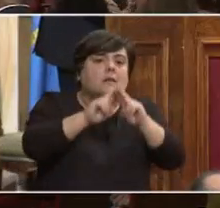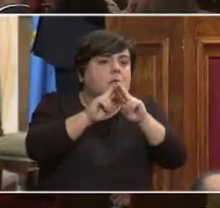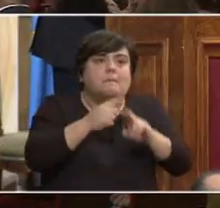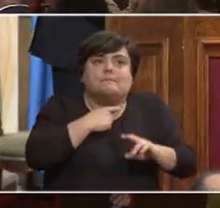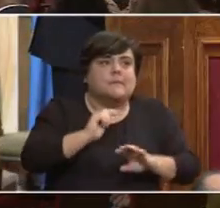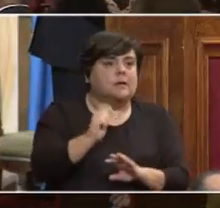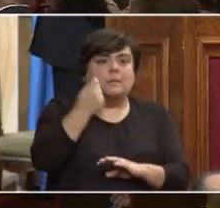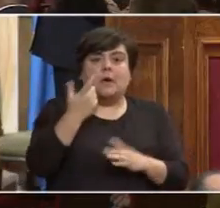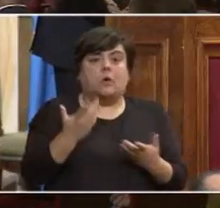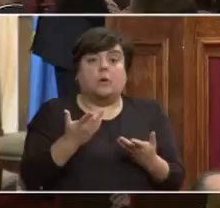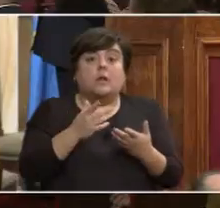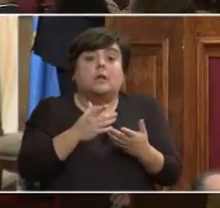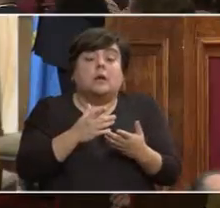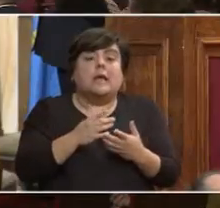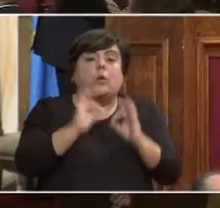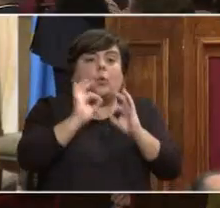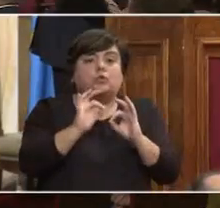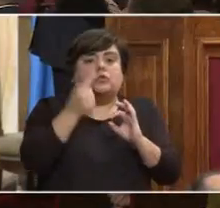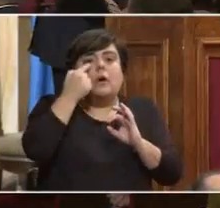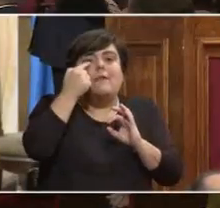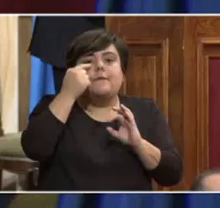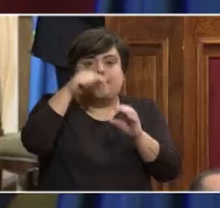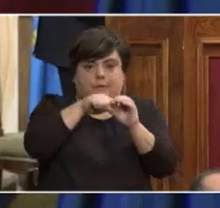Mastropiero, concretamente el vítreo y el acuoso.